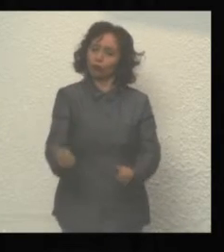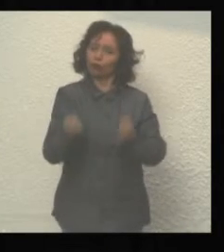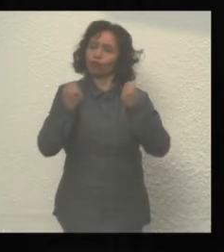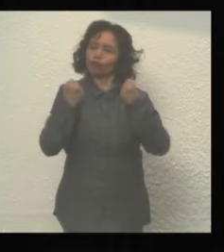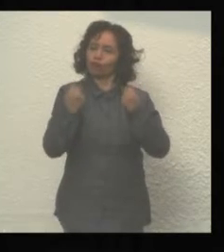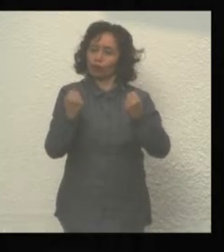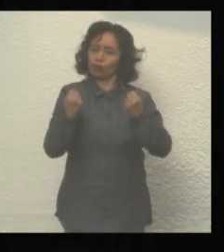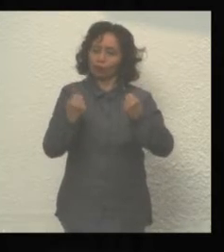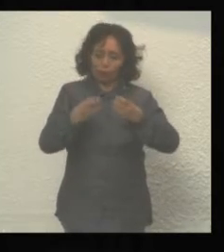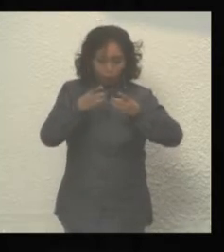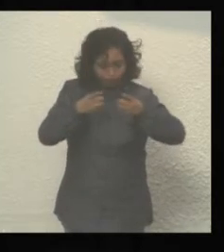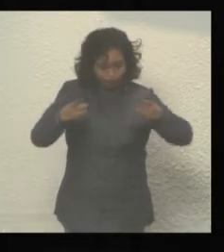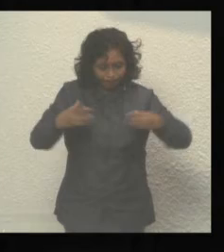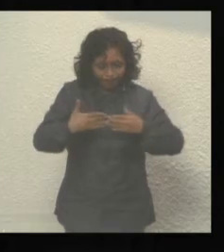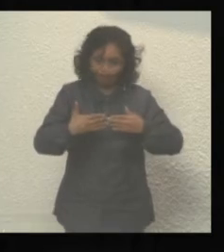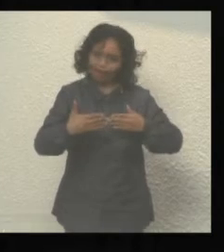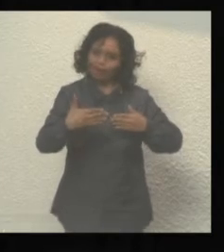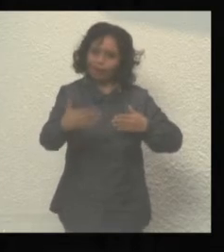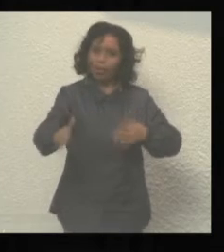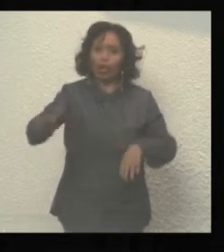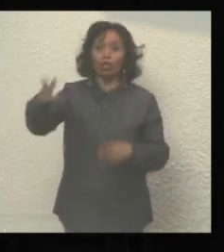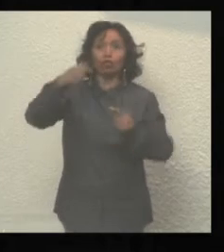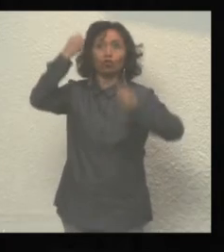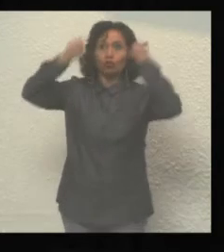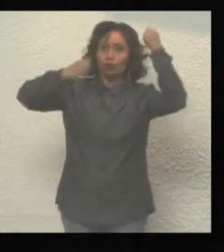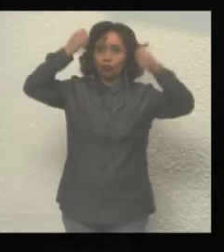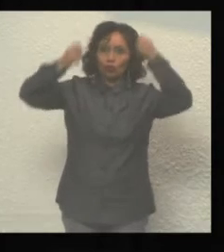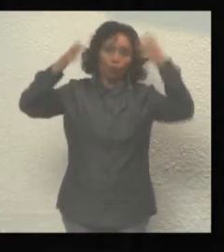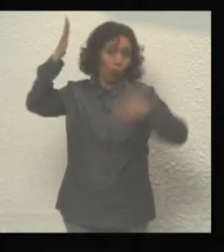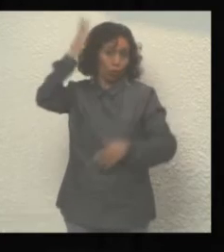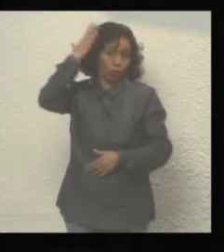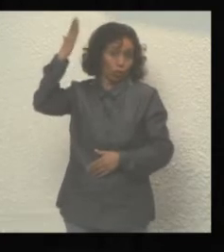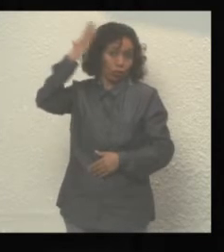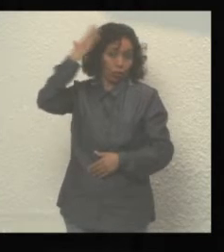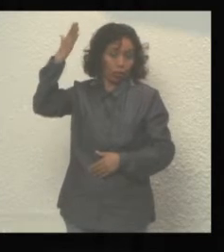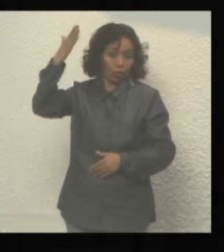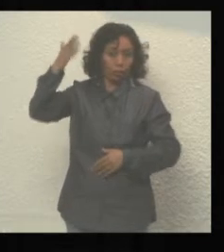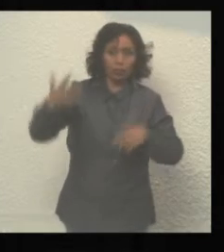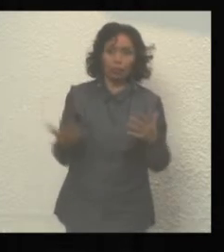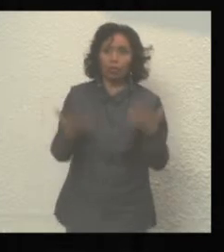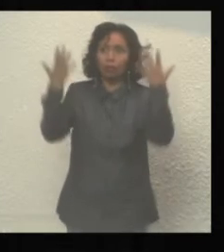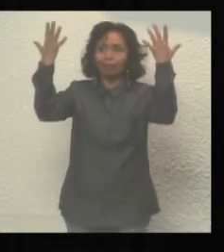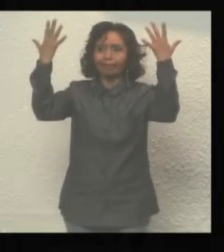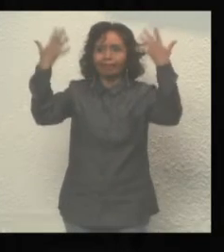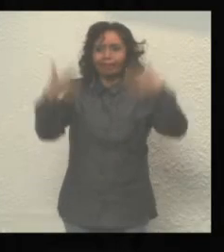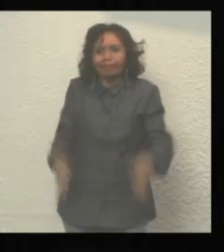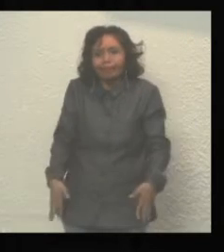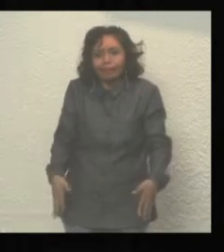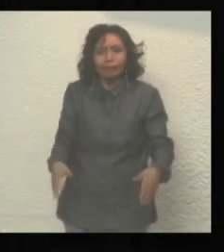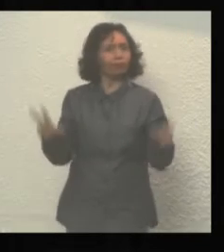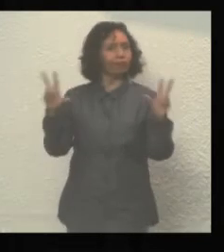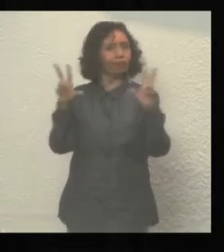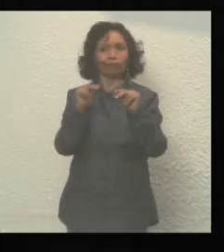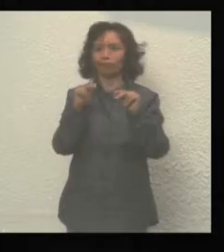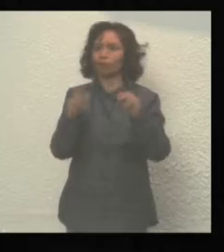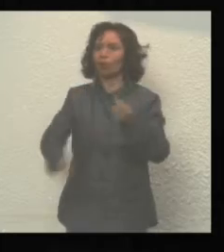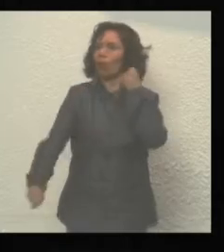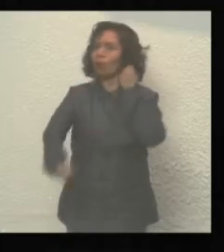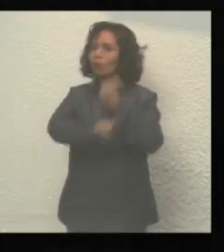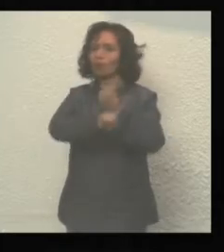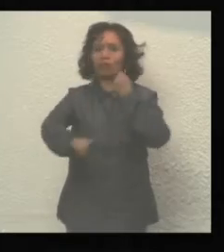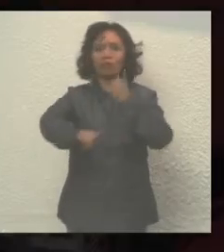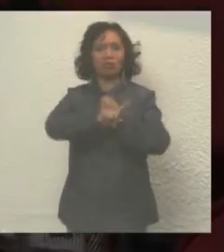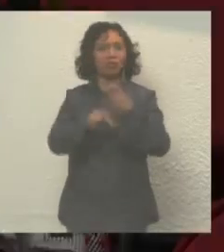en crecimiento, líder del turismo mundial y que no baja los brazos ante cualquier desafío, tanto en